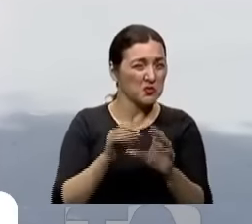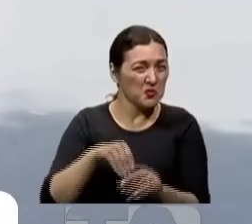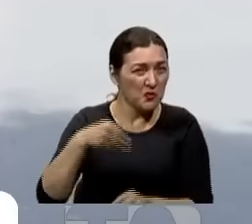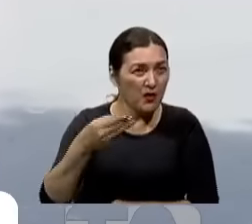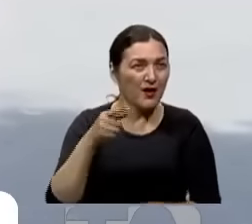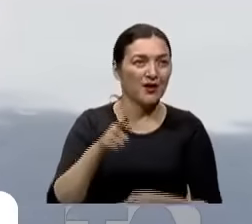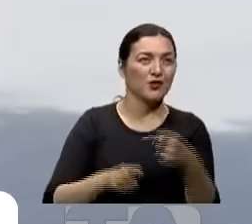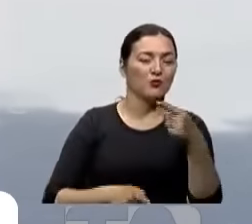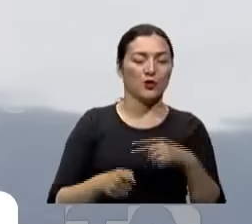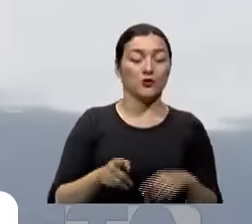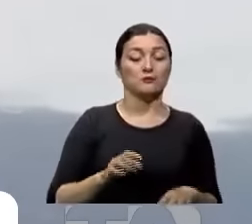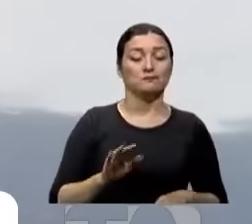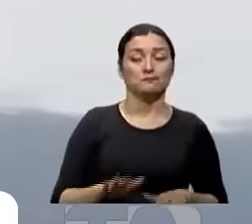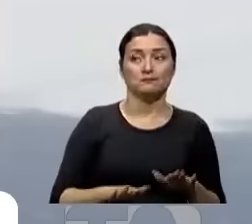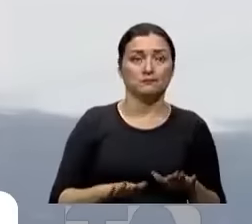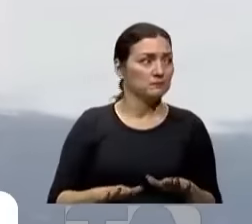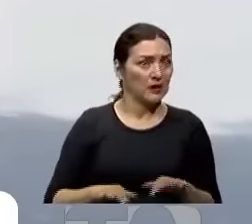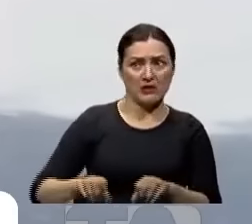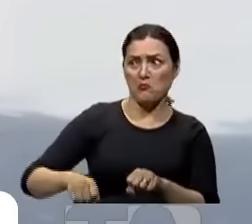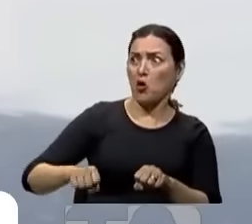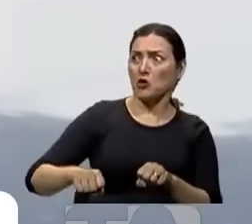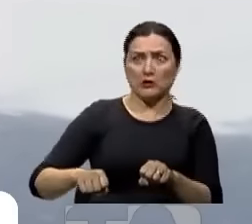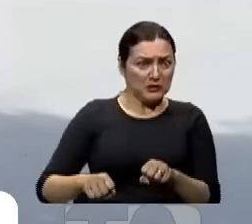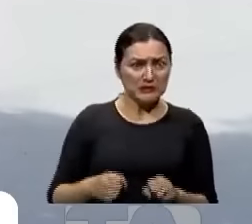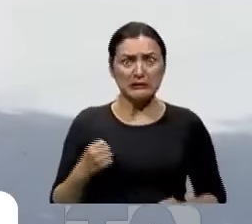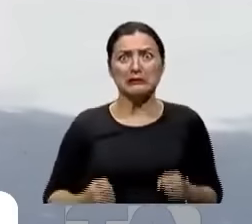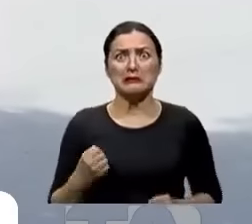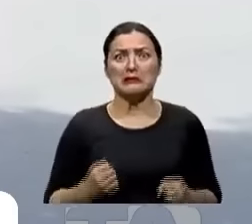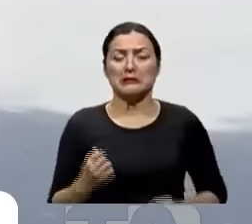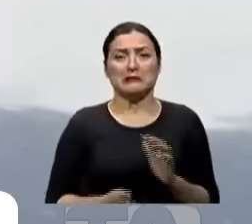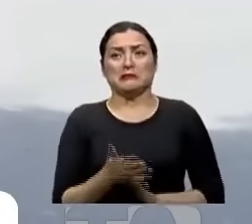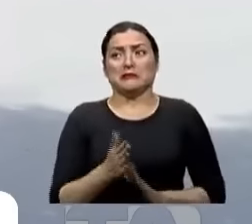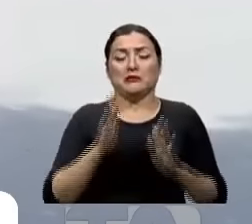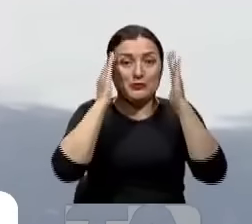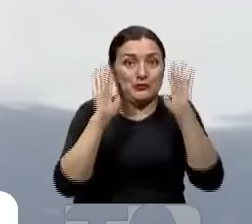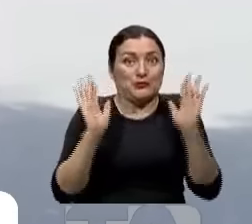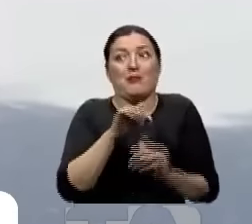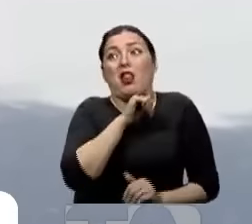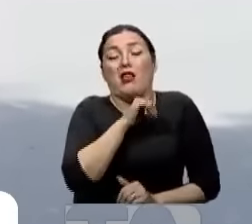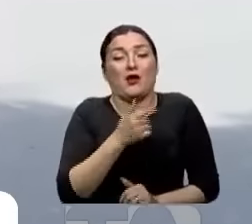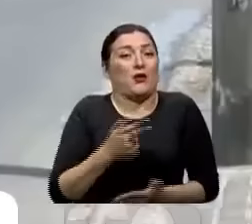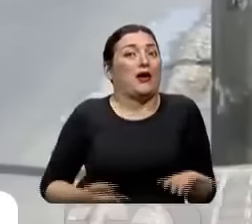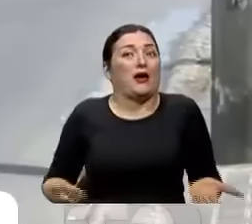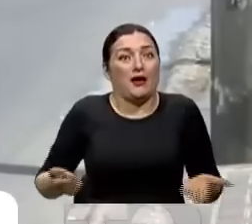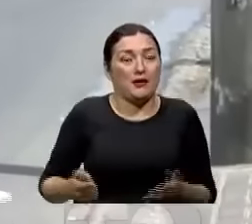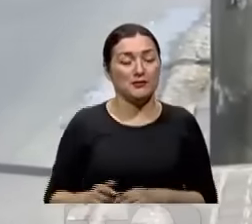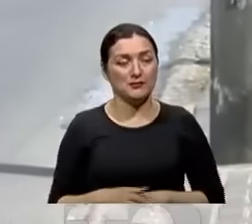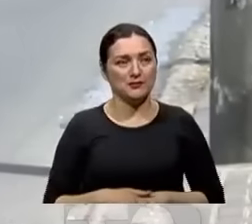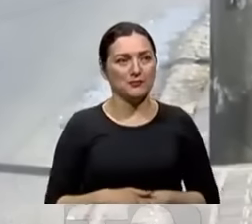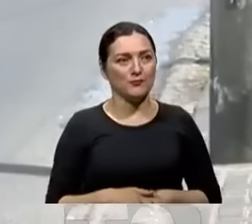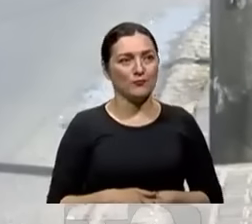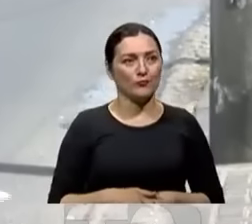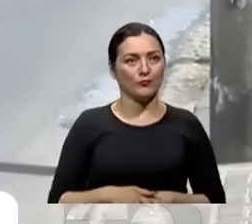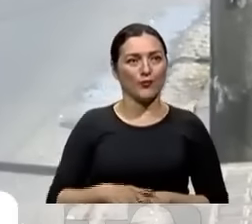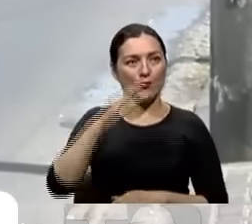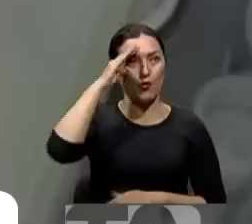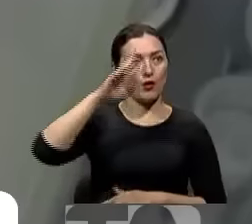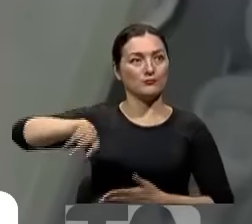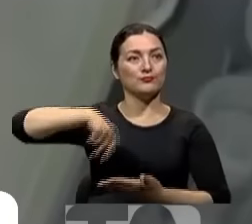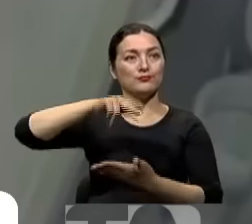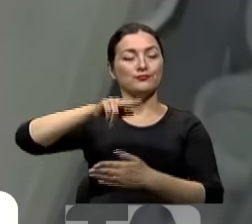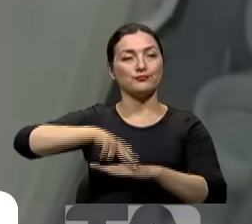una moto ya. Hay que correr. Hay que correr, lógico, hay que correr, porque no sabe si es asaltante o no. Buscamos la versión de la Policía